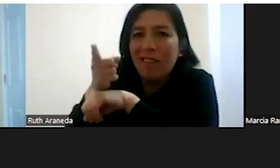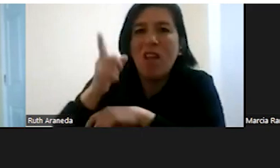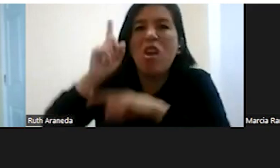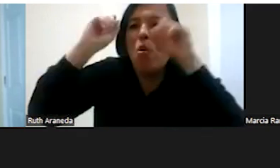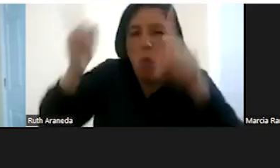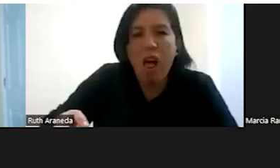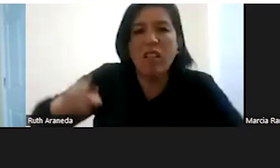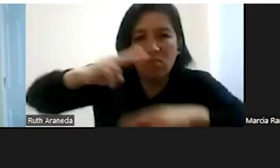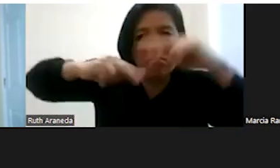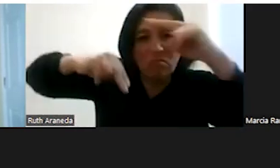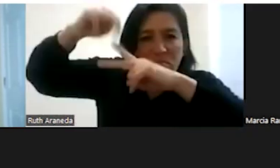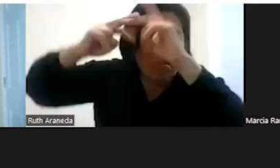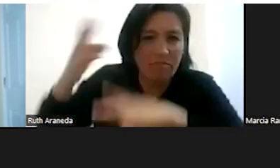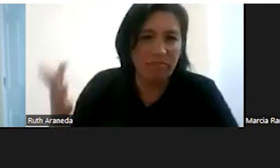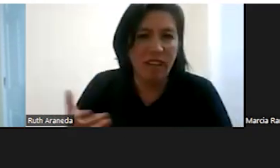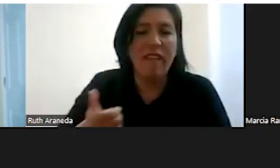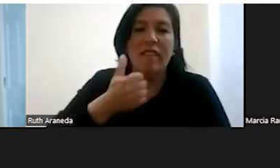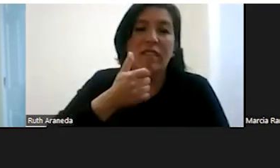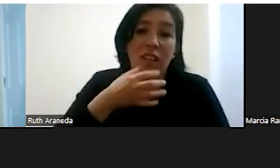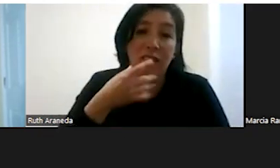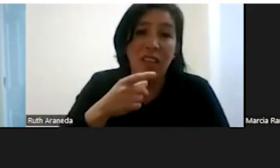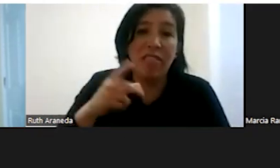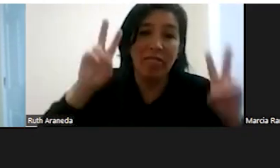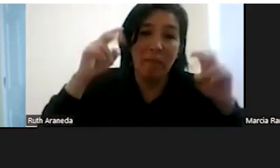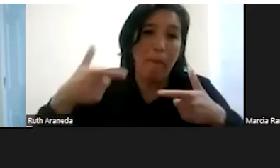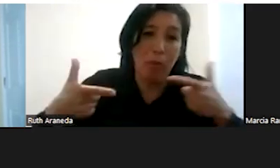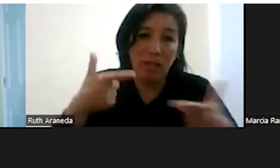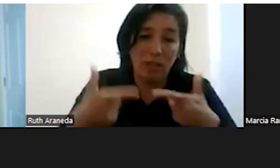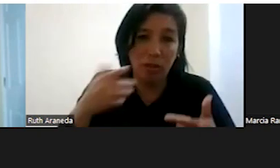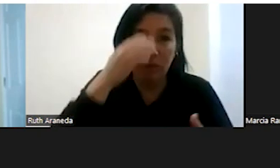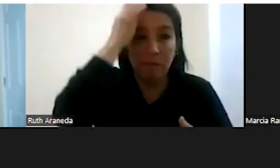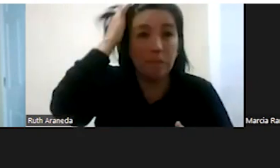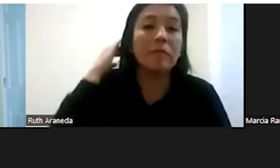complejo, es un tema que es político netamente, y es un tema que